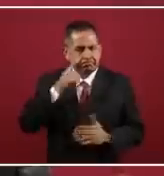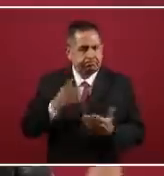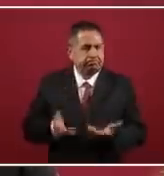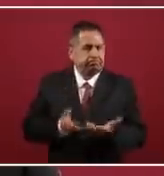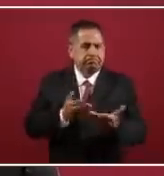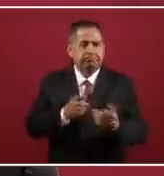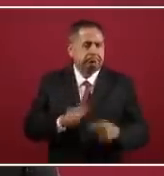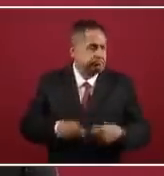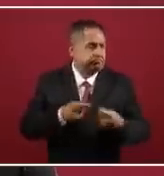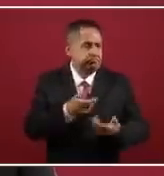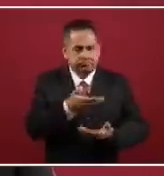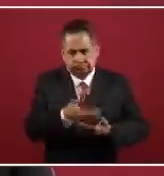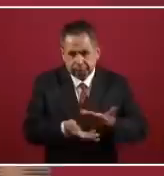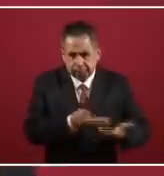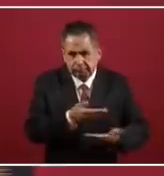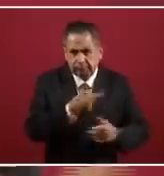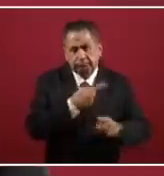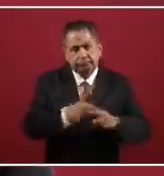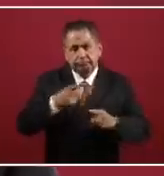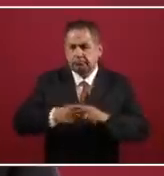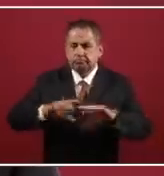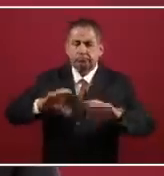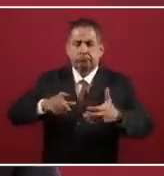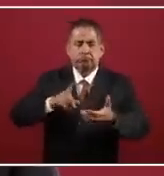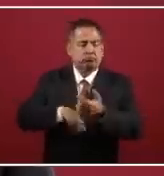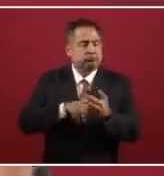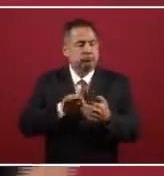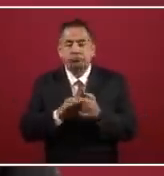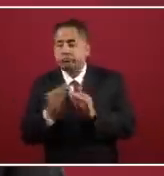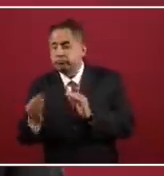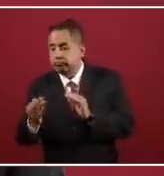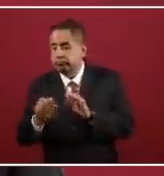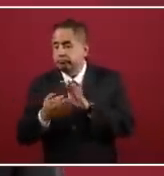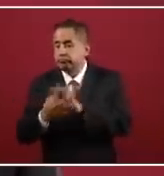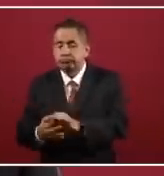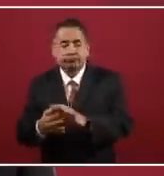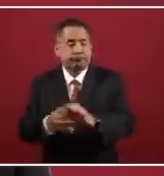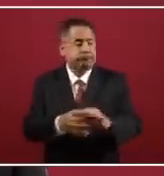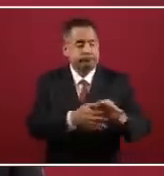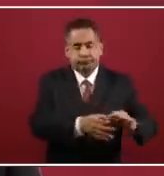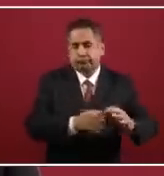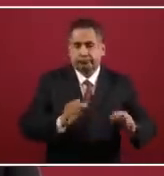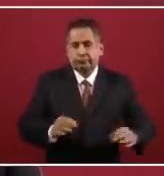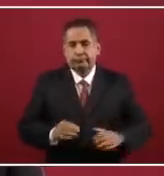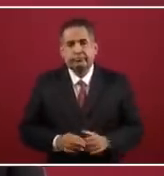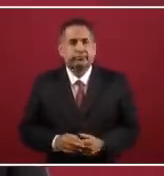proporcionar todos los servicios a las comunidades cercanas y dispersas.